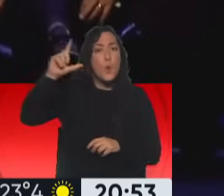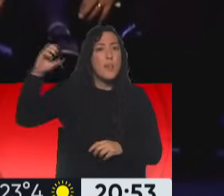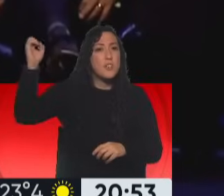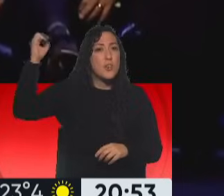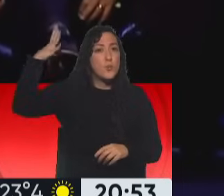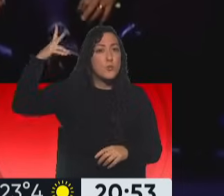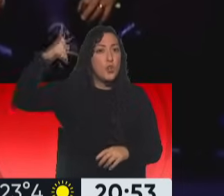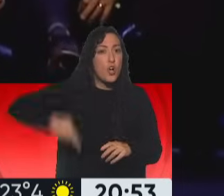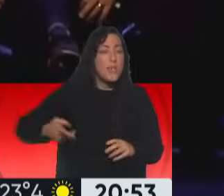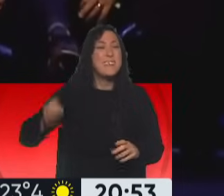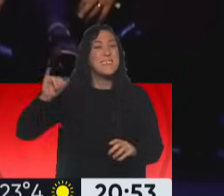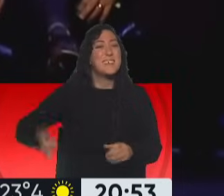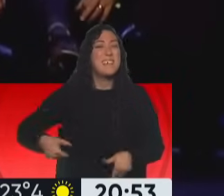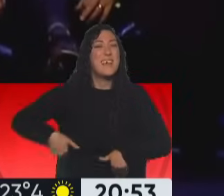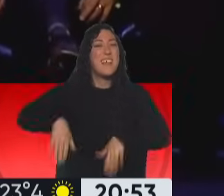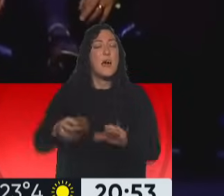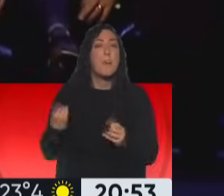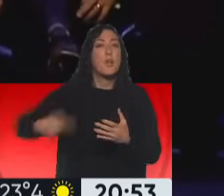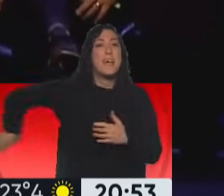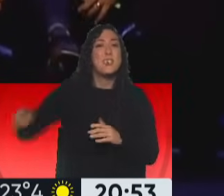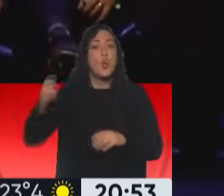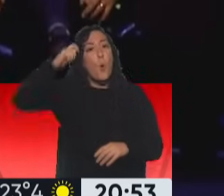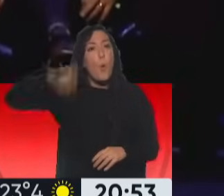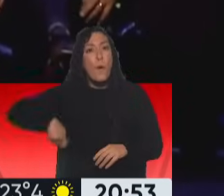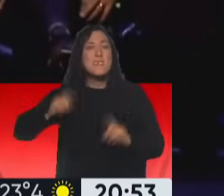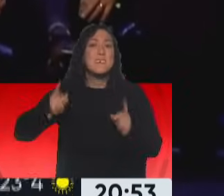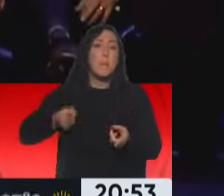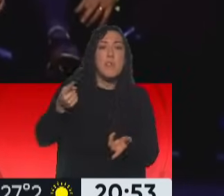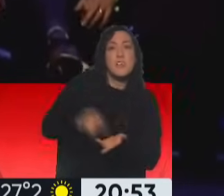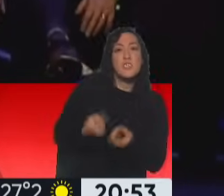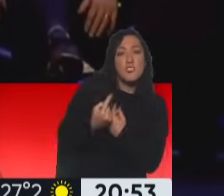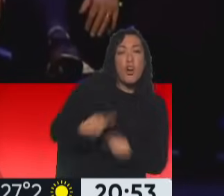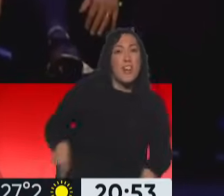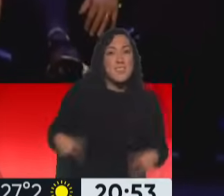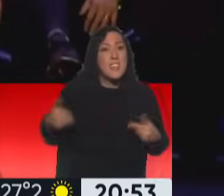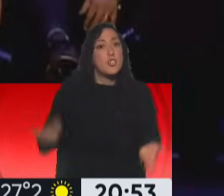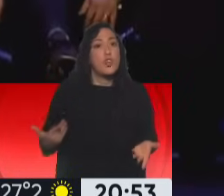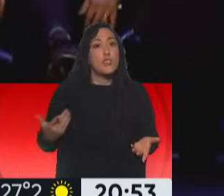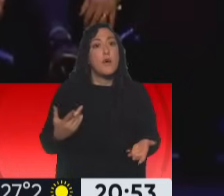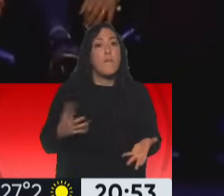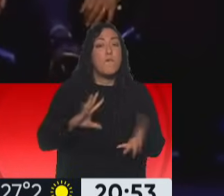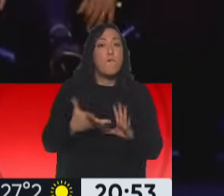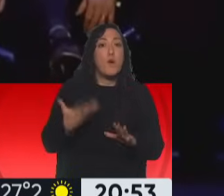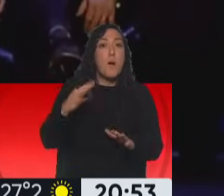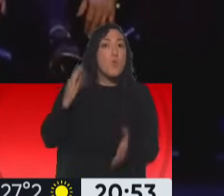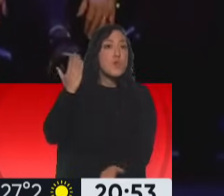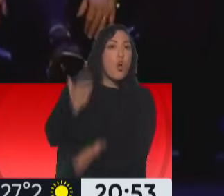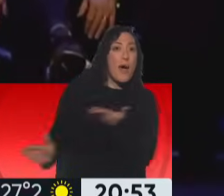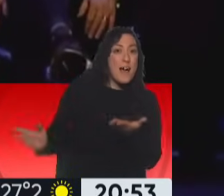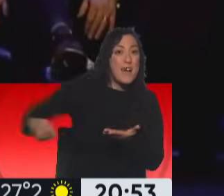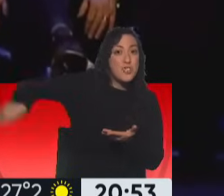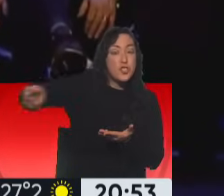eso se lo permitieron porque ellos son juez y parte. Por eso nuestra única forma de sacarlos